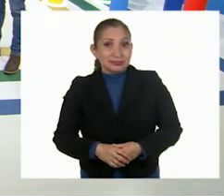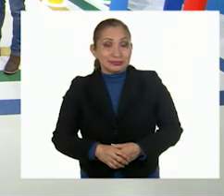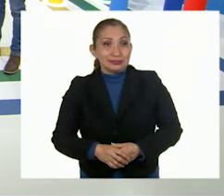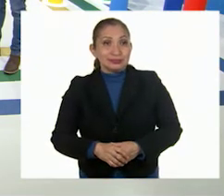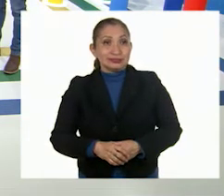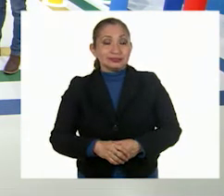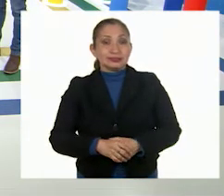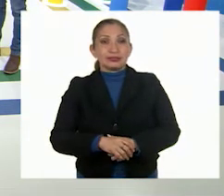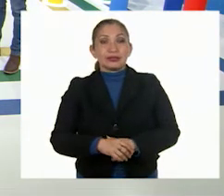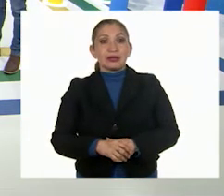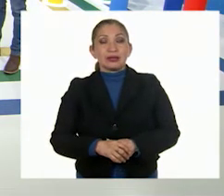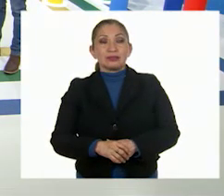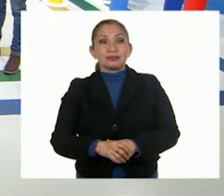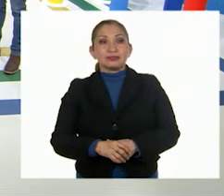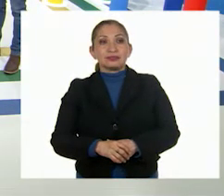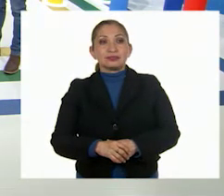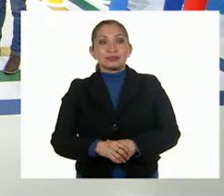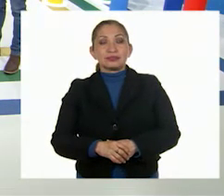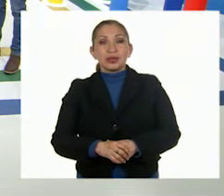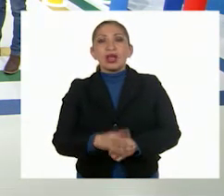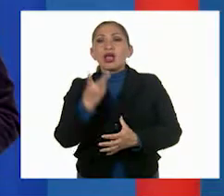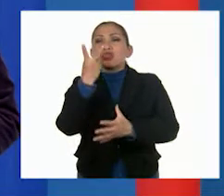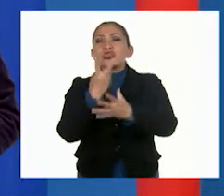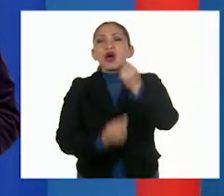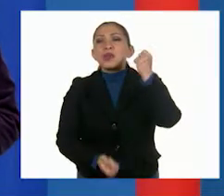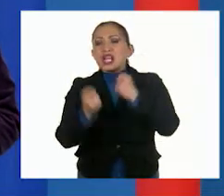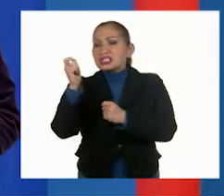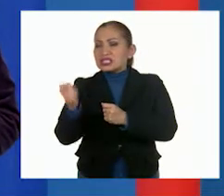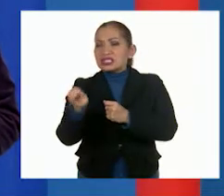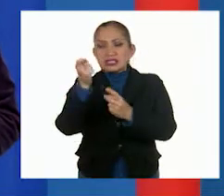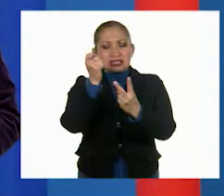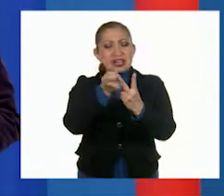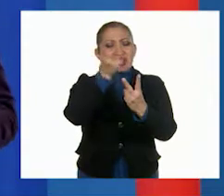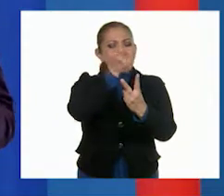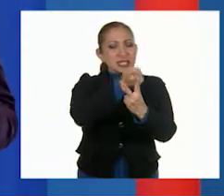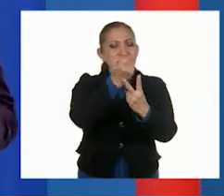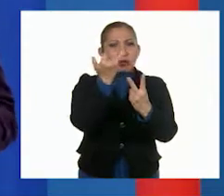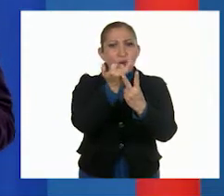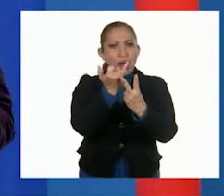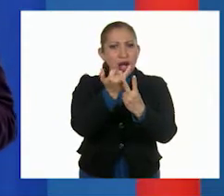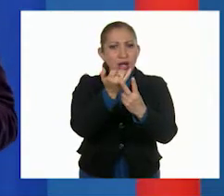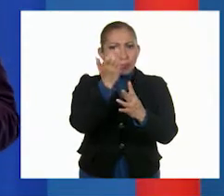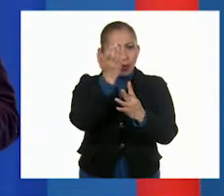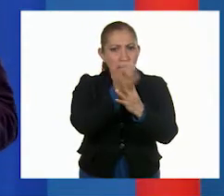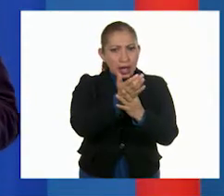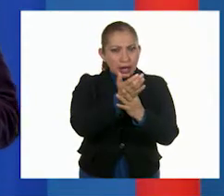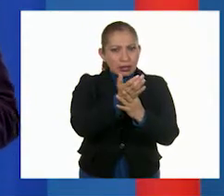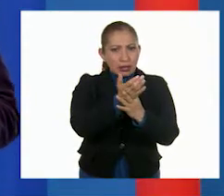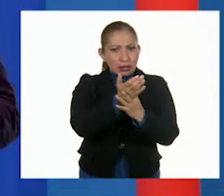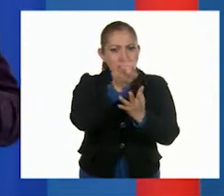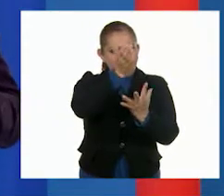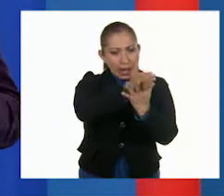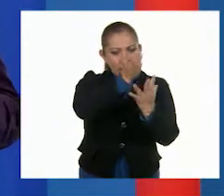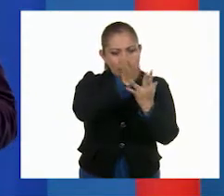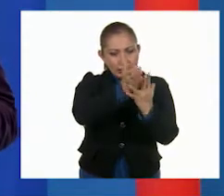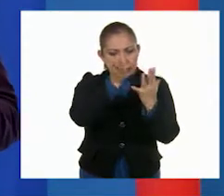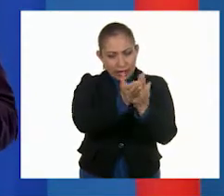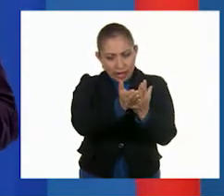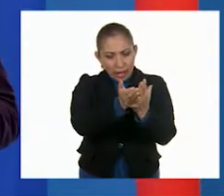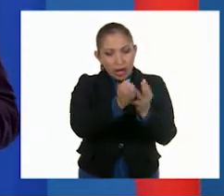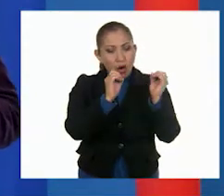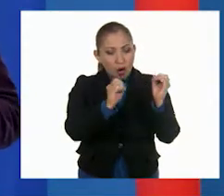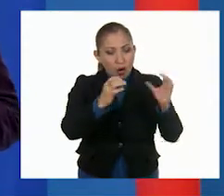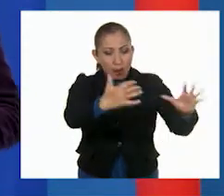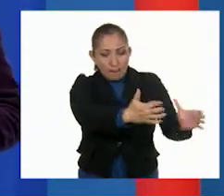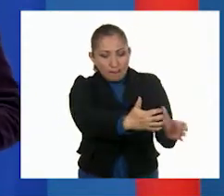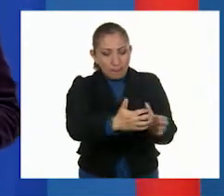Me gusta. Y el doble significado, maestra, es como la acción de dividir en partes y como una porción del